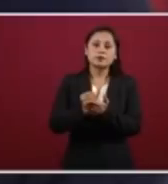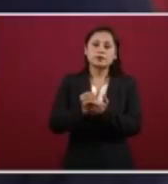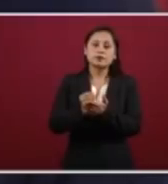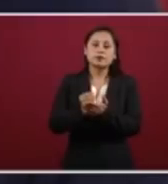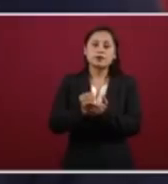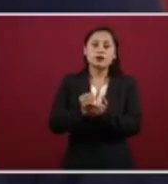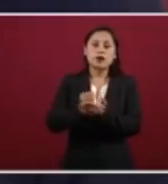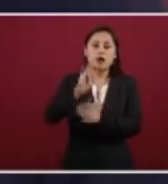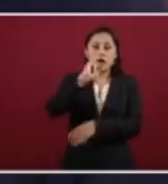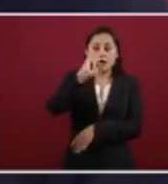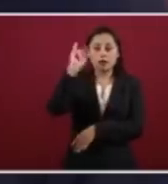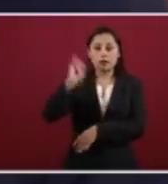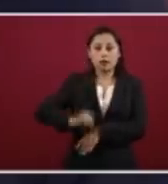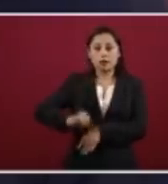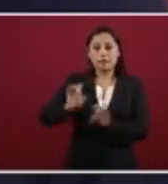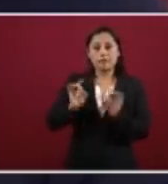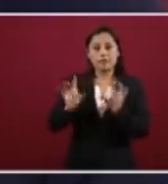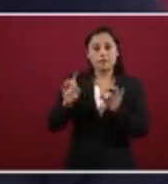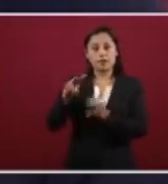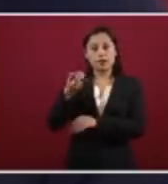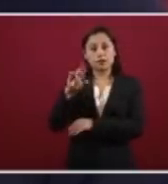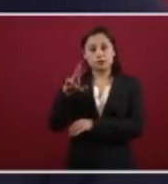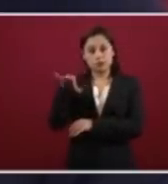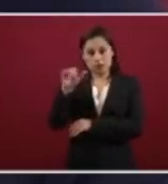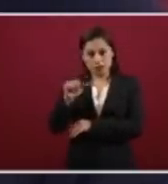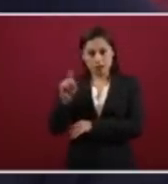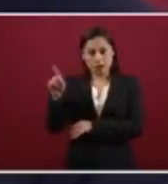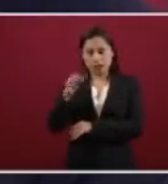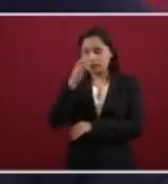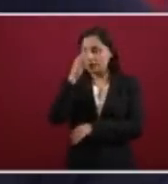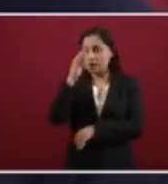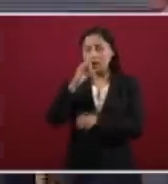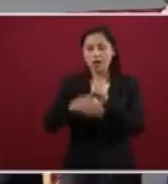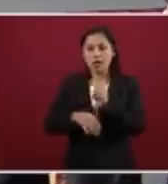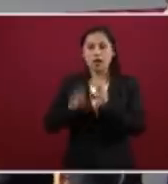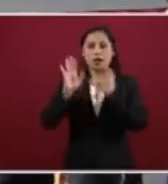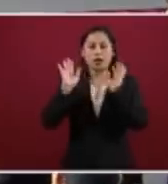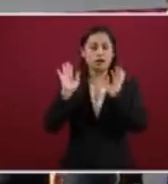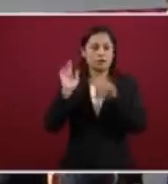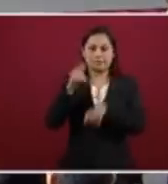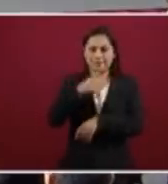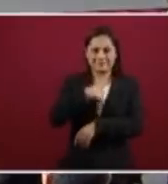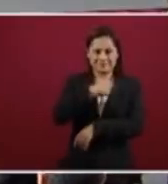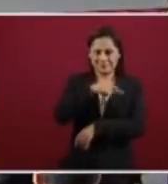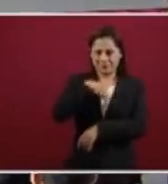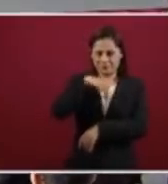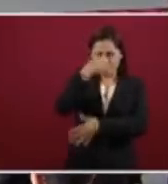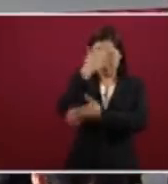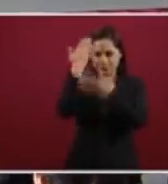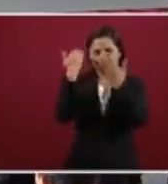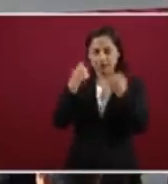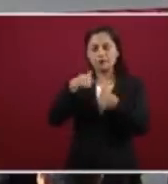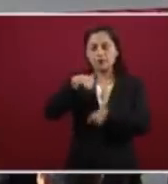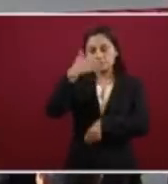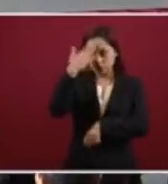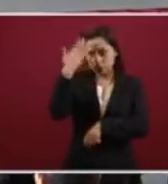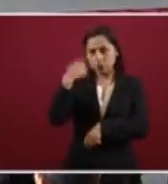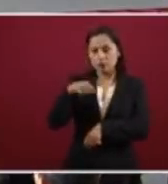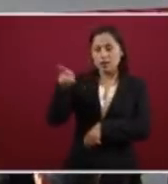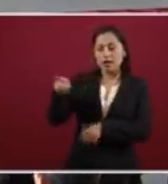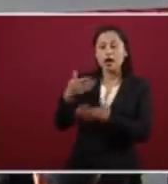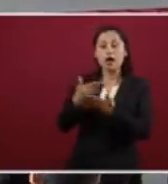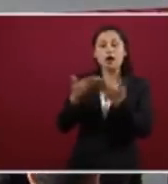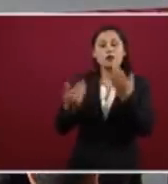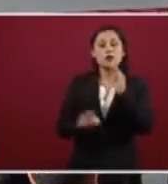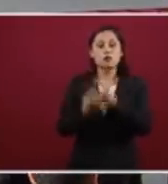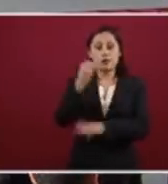Ángel Mancera. Yo entiendo que en su momento se dio información incluso por la jefa de gobierno. La manera en la que estamos